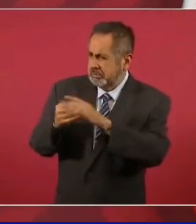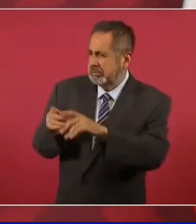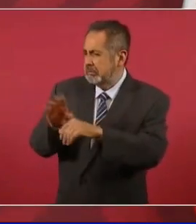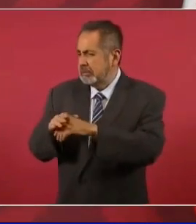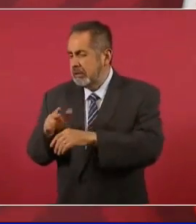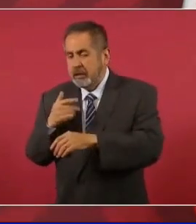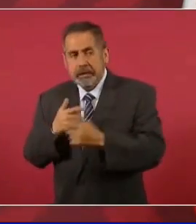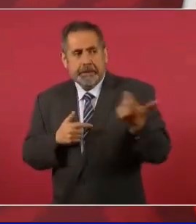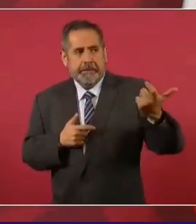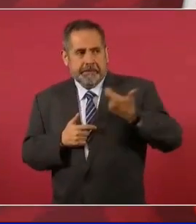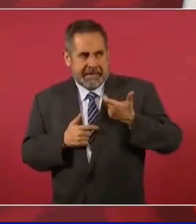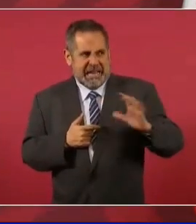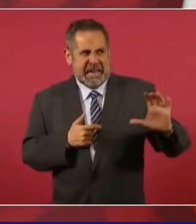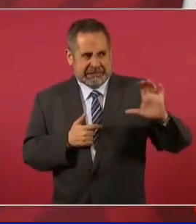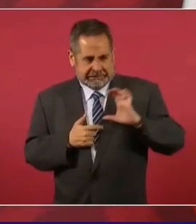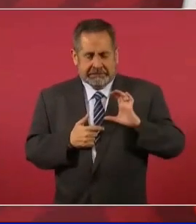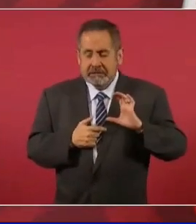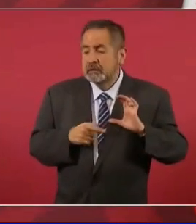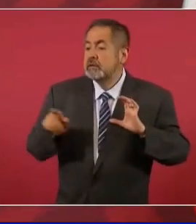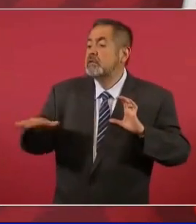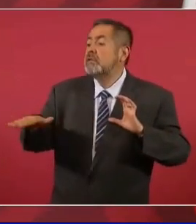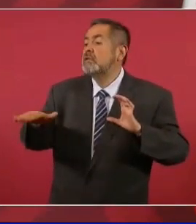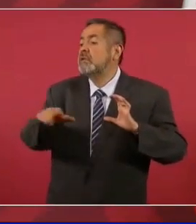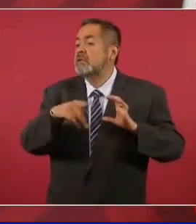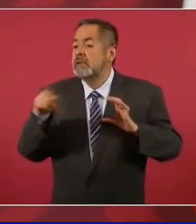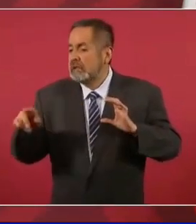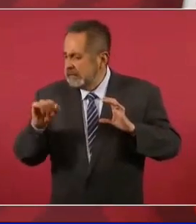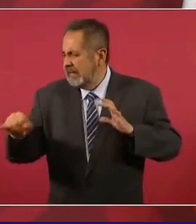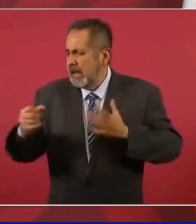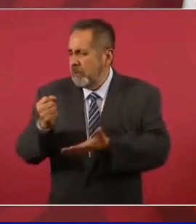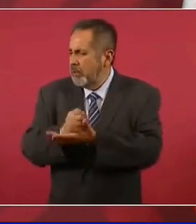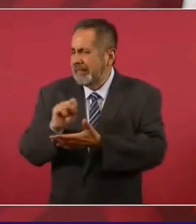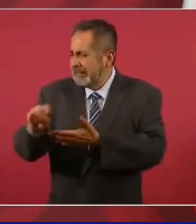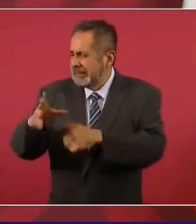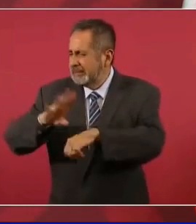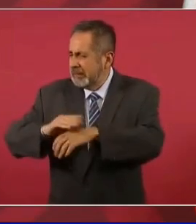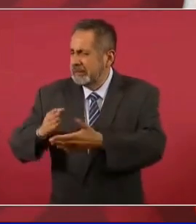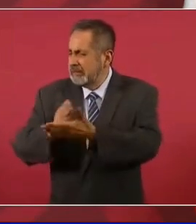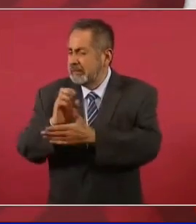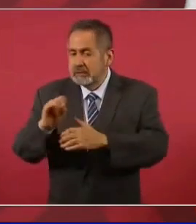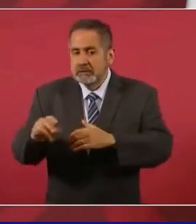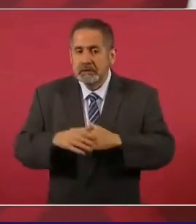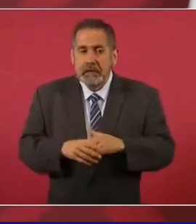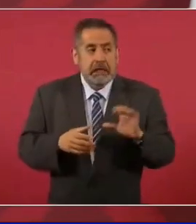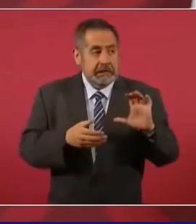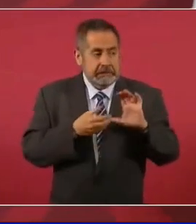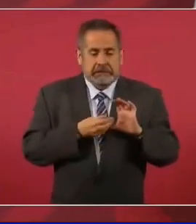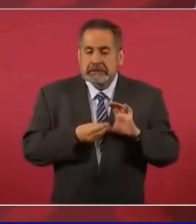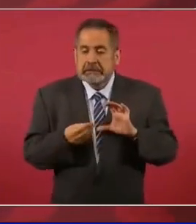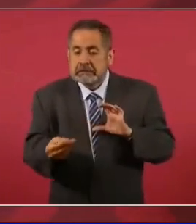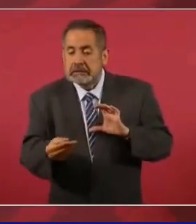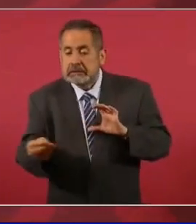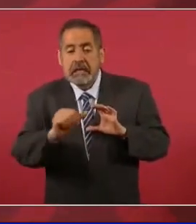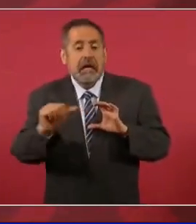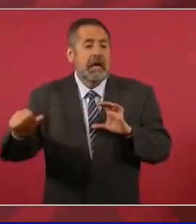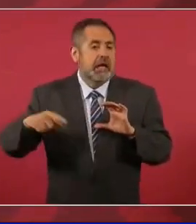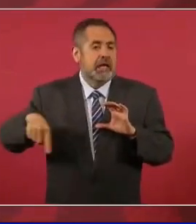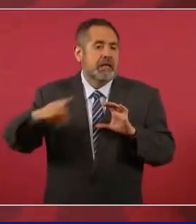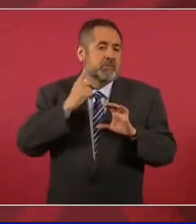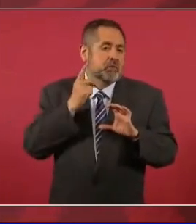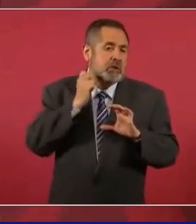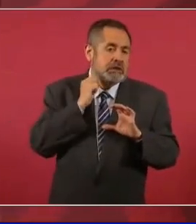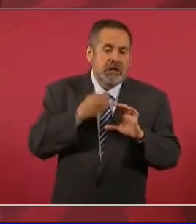que les pagan y que también maicean al legisladores